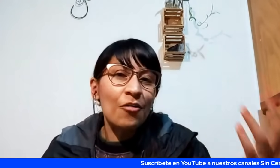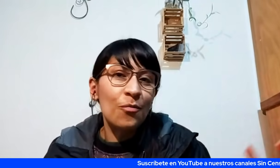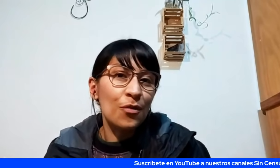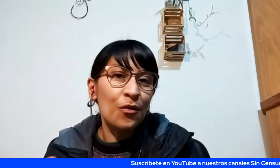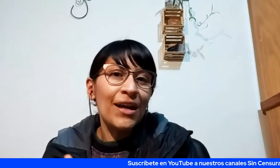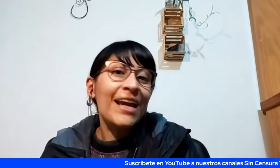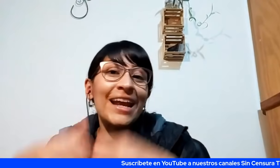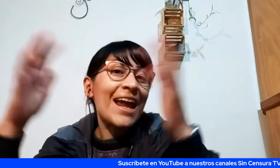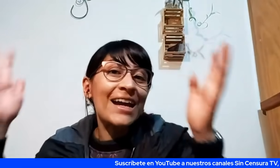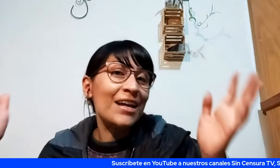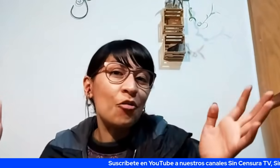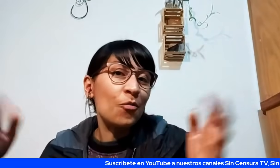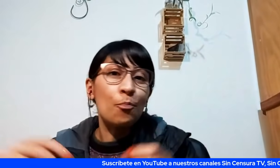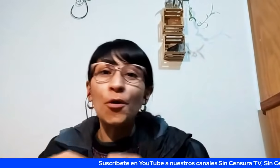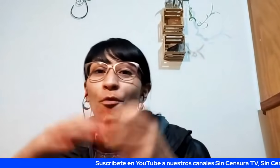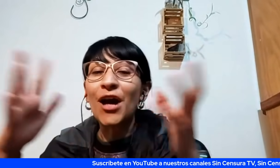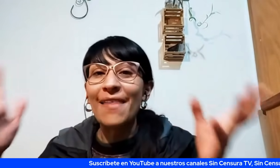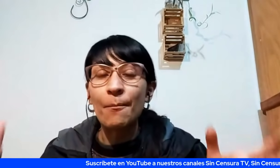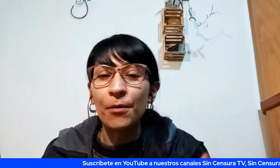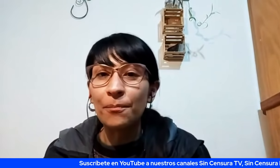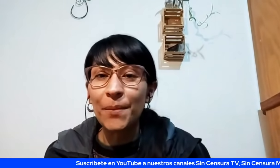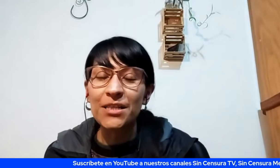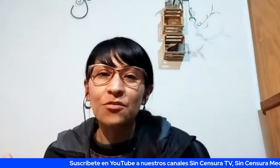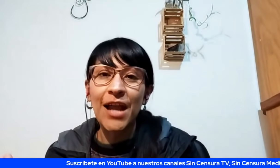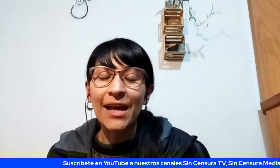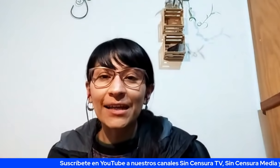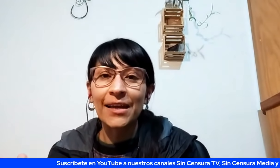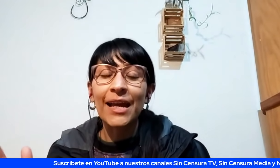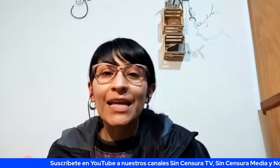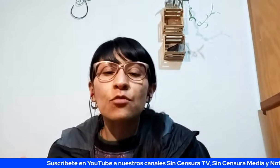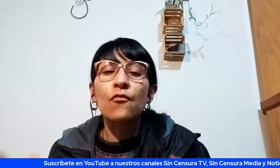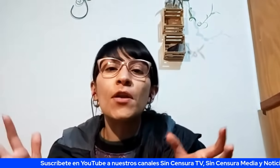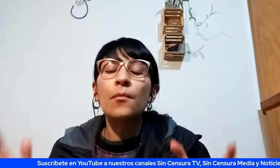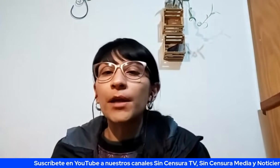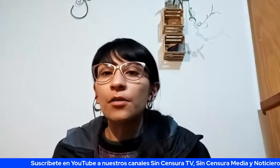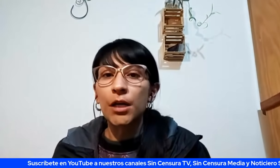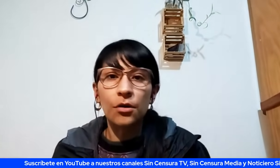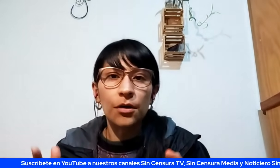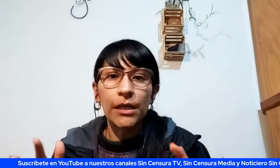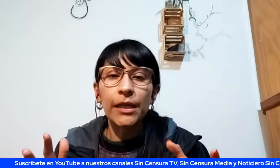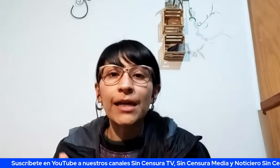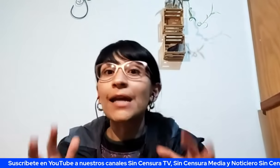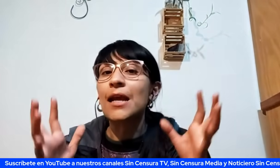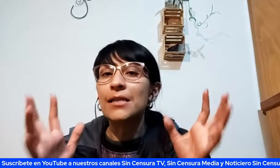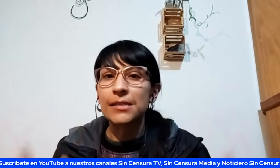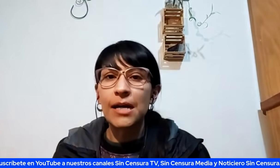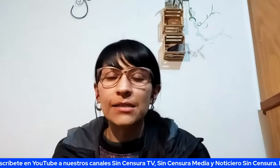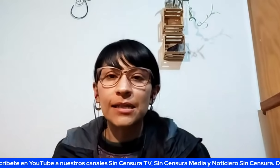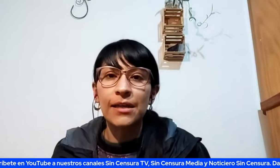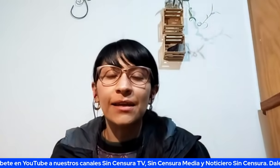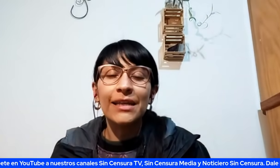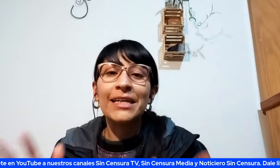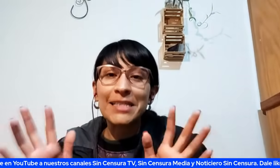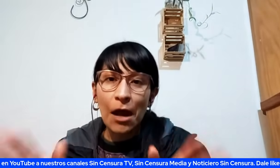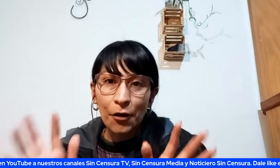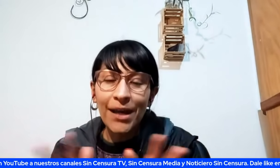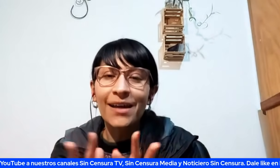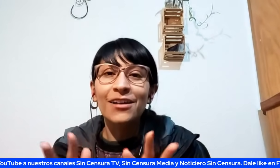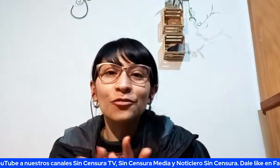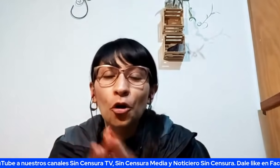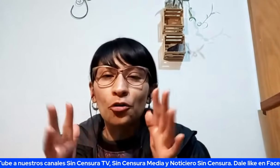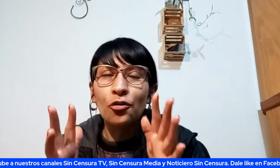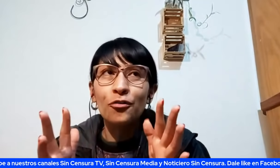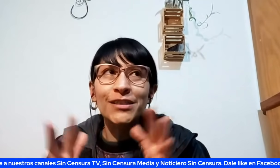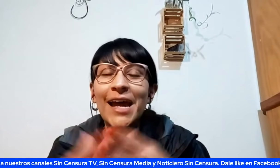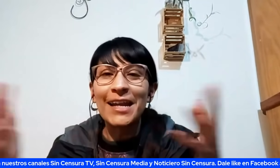se da como en el aire, como provocada por un personaje. Es un fenómeno que yo creo que tiene que analizarse, y quizá